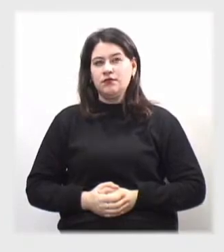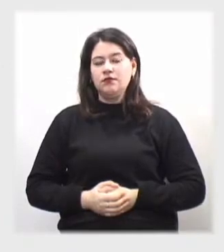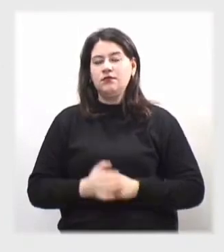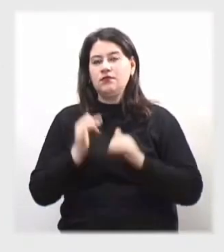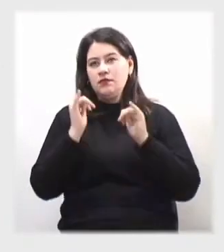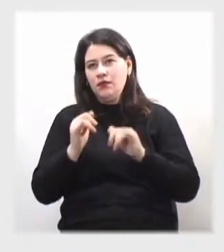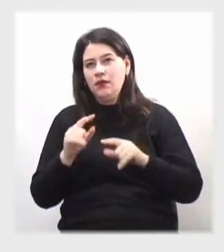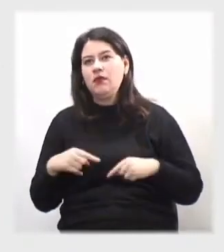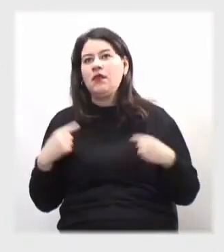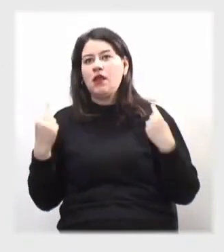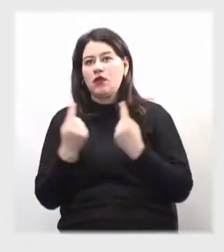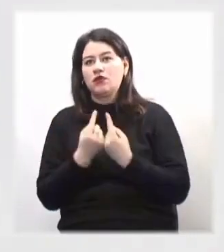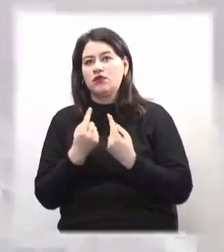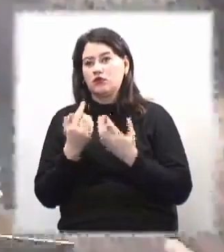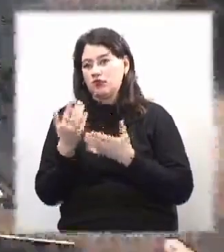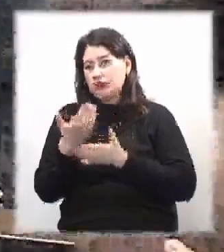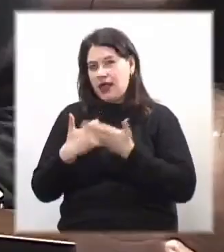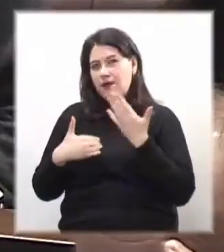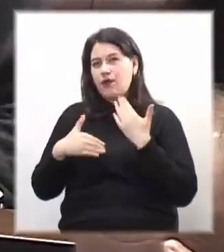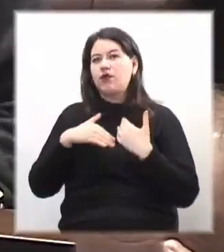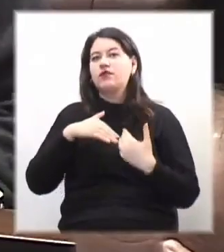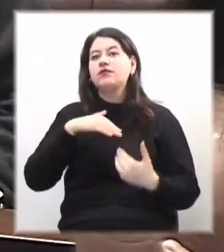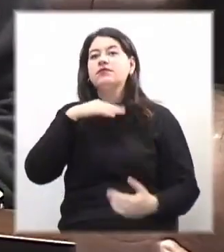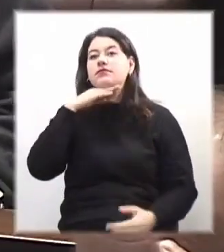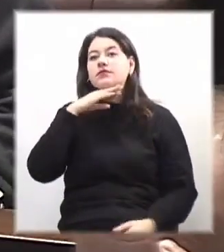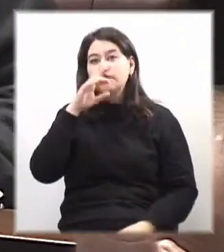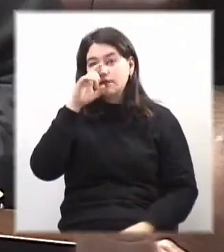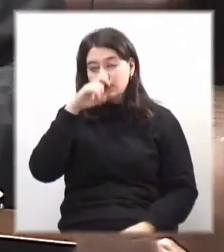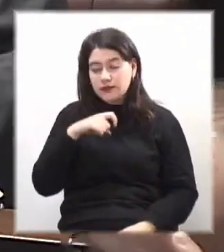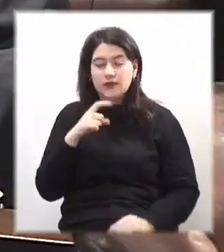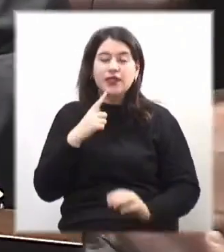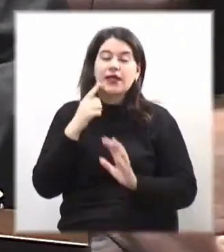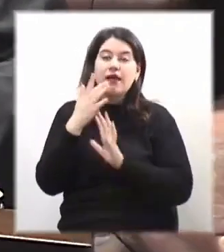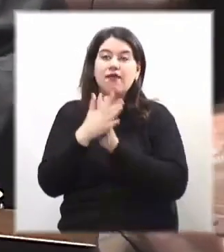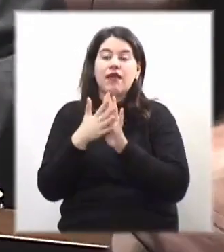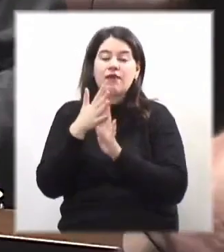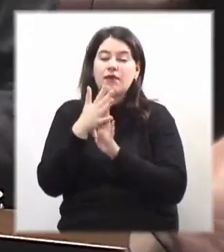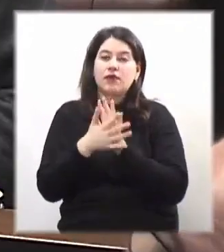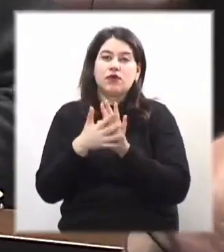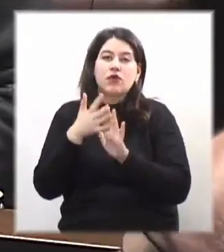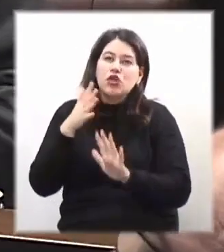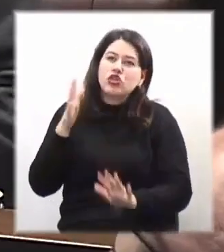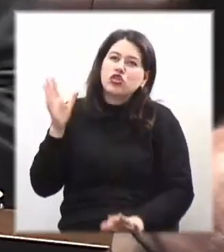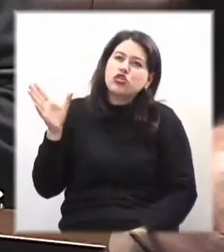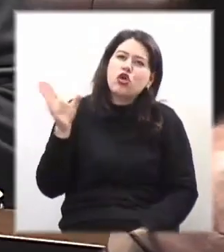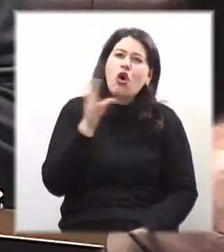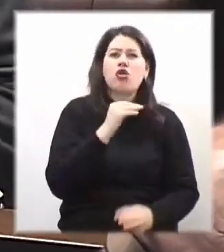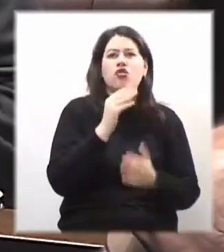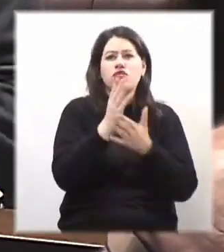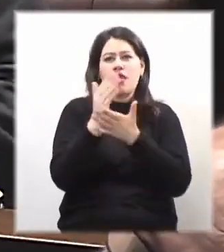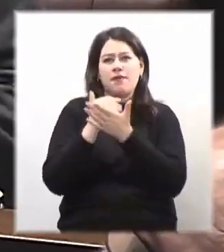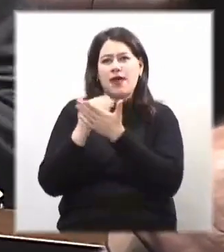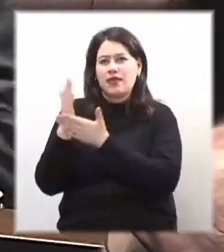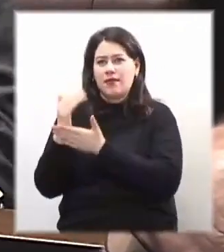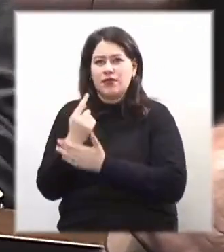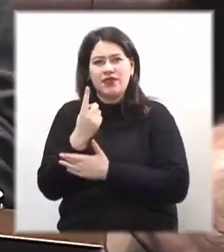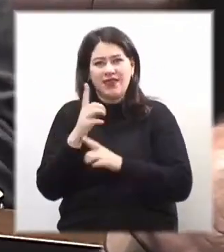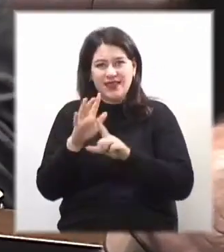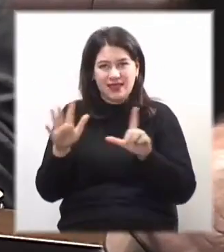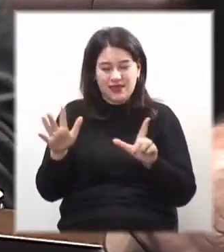si nosotros sacamos la zona metropolitana del esquema y hablamos de todos los restantes departamentos del